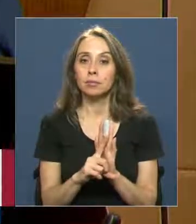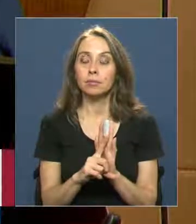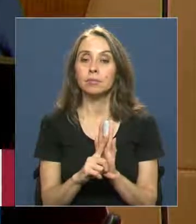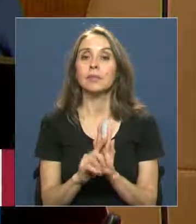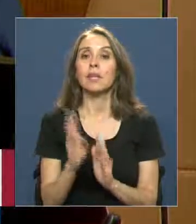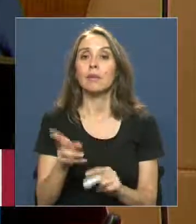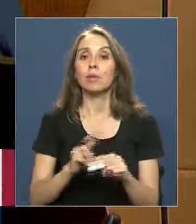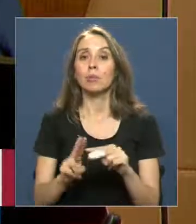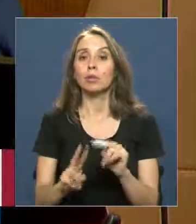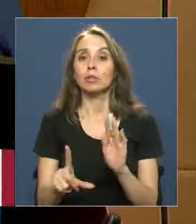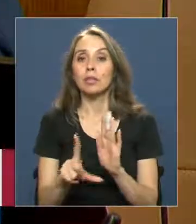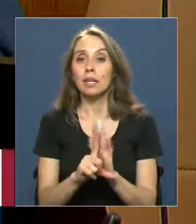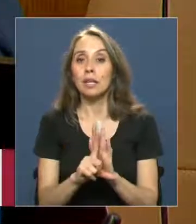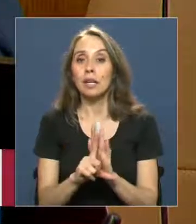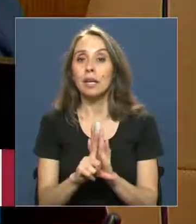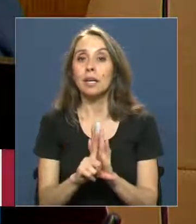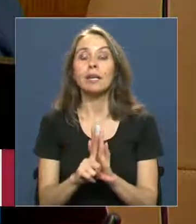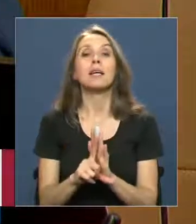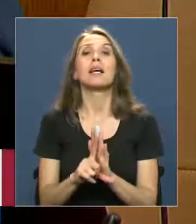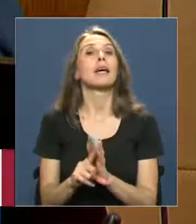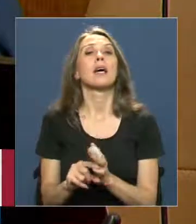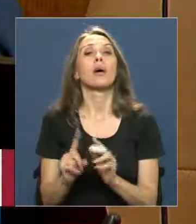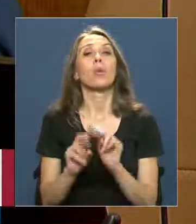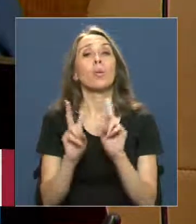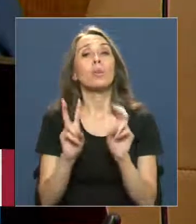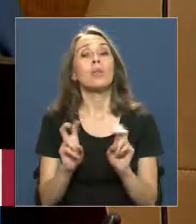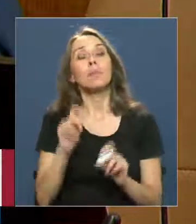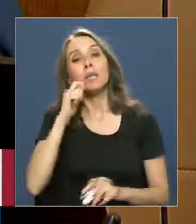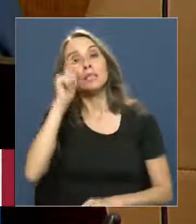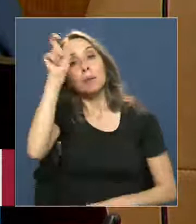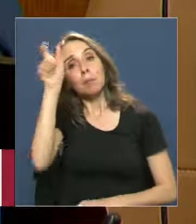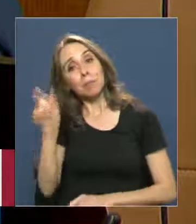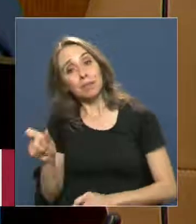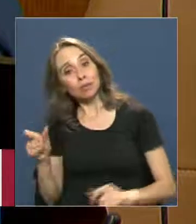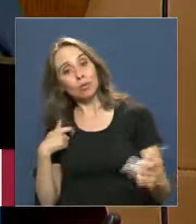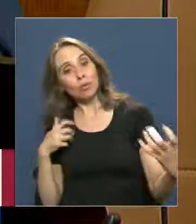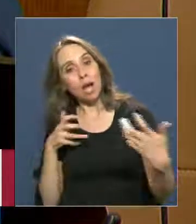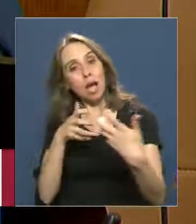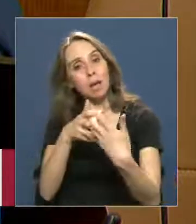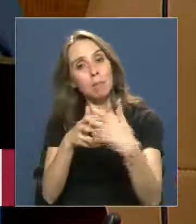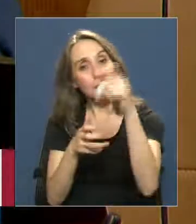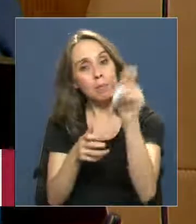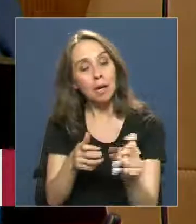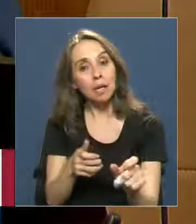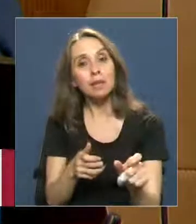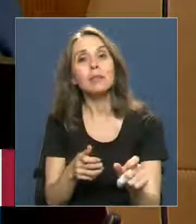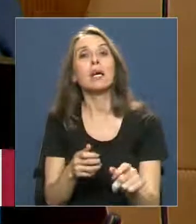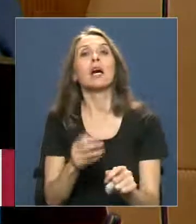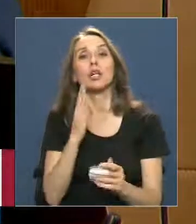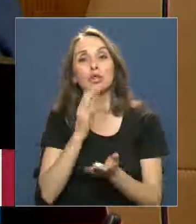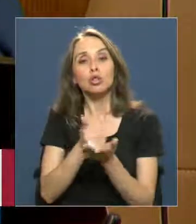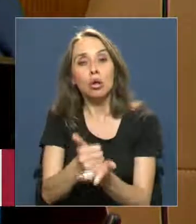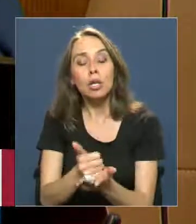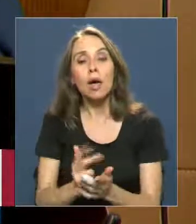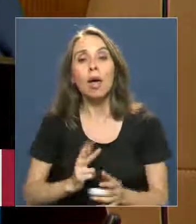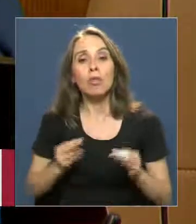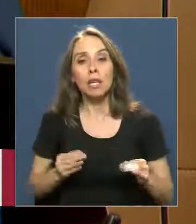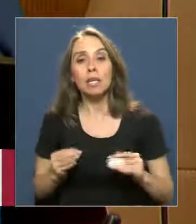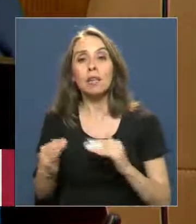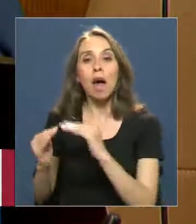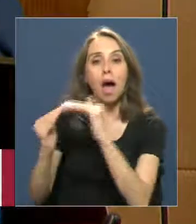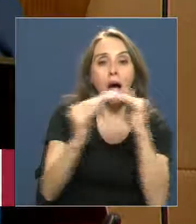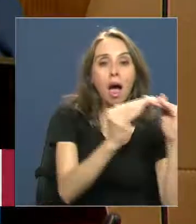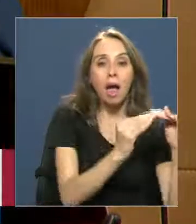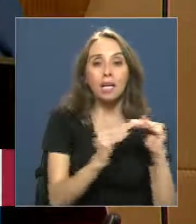que legislar sobre algo que tiene que ver con la empatía, la solidaridad, la dignidad, la equidad, cosas